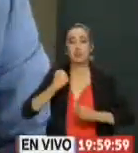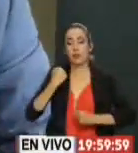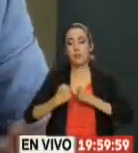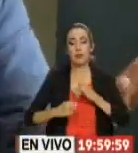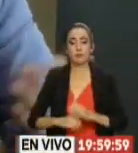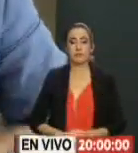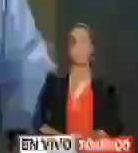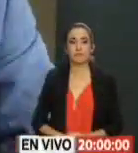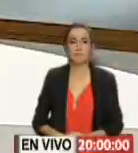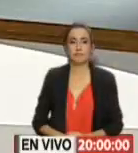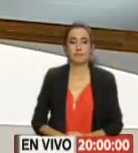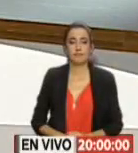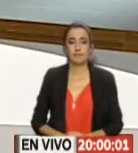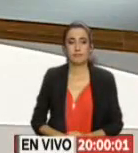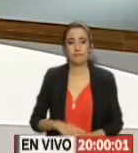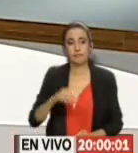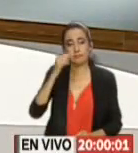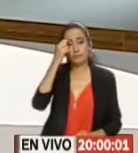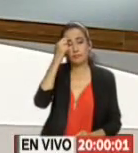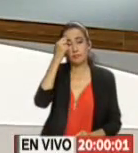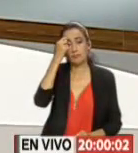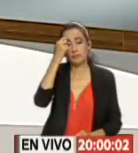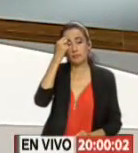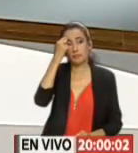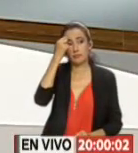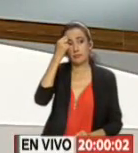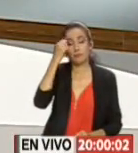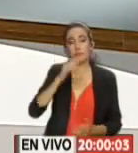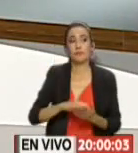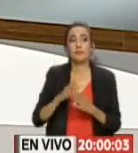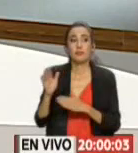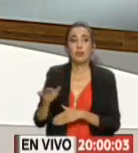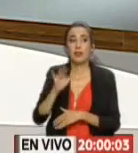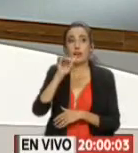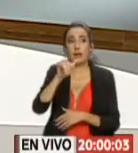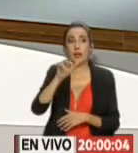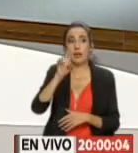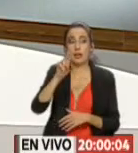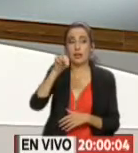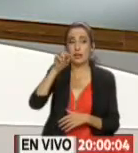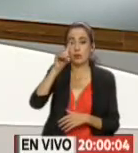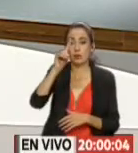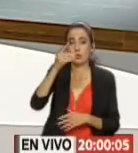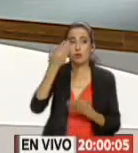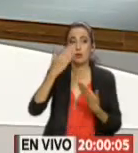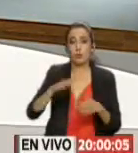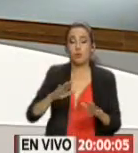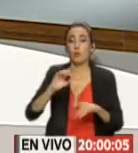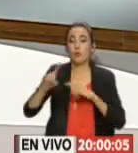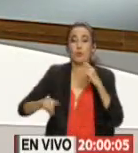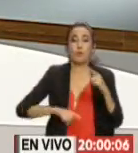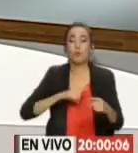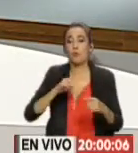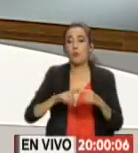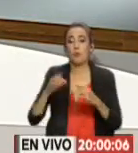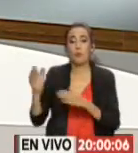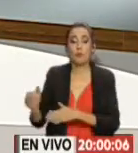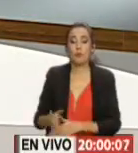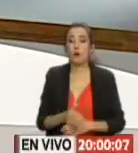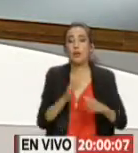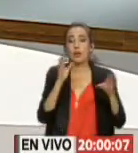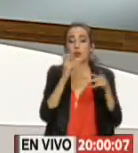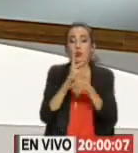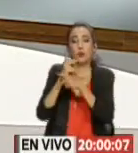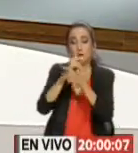Valeria Villarroel, Telediario. Y si bien Jorge Yunda alcanzó la alcaldía de Quito, apenas logró 3 escaños en el Consejo